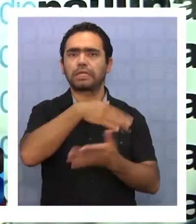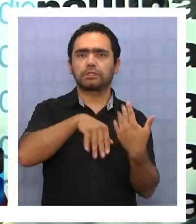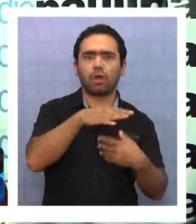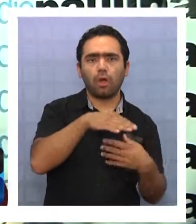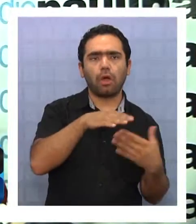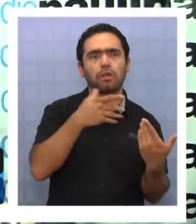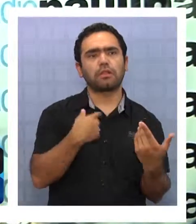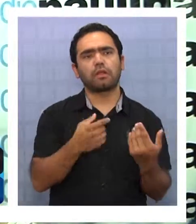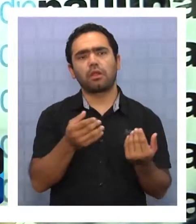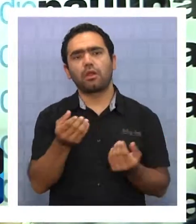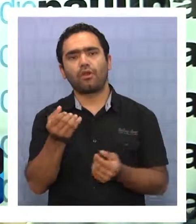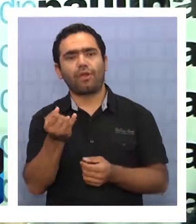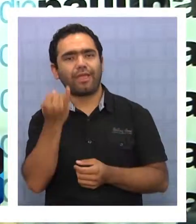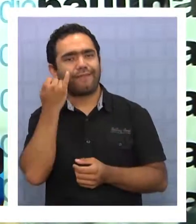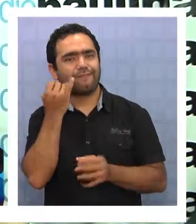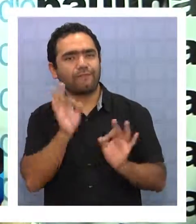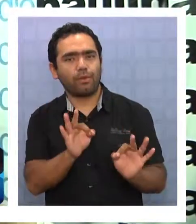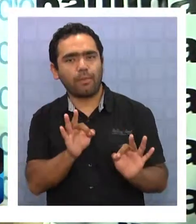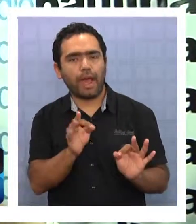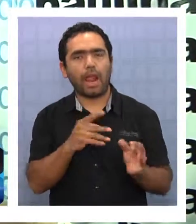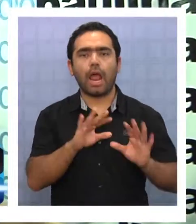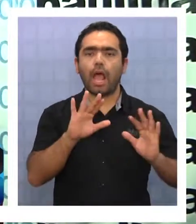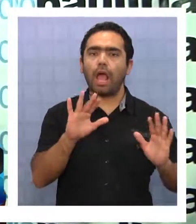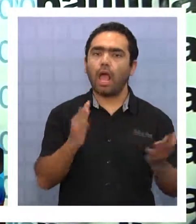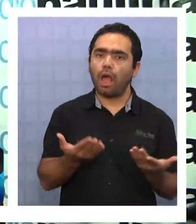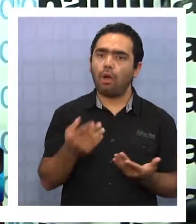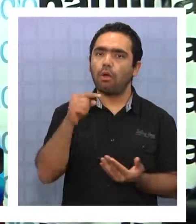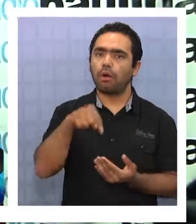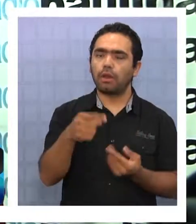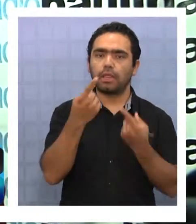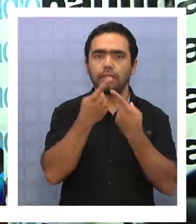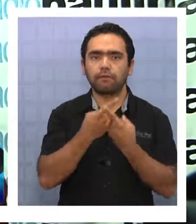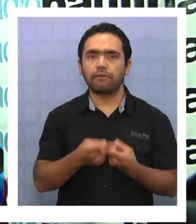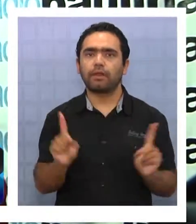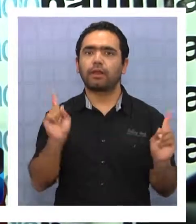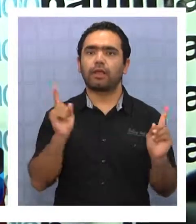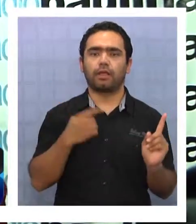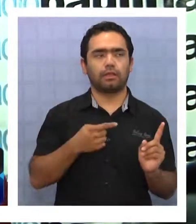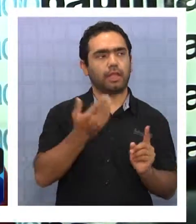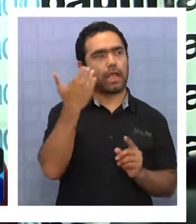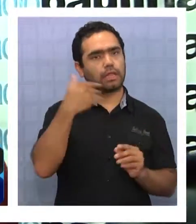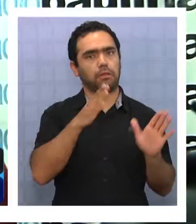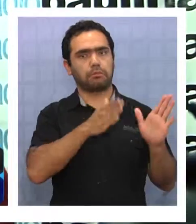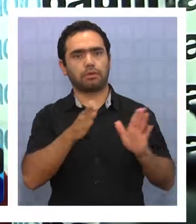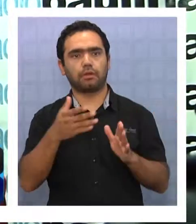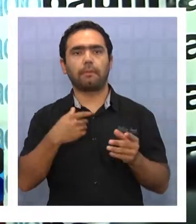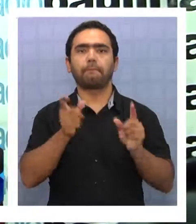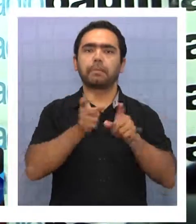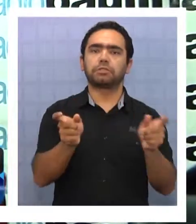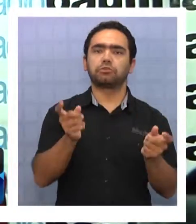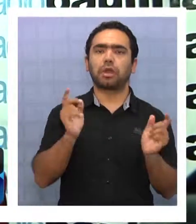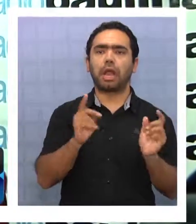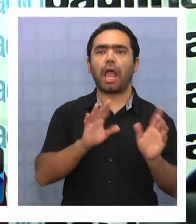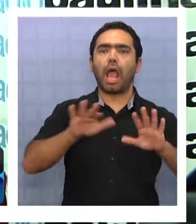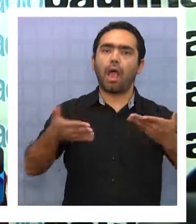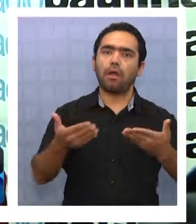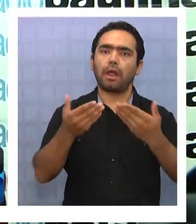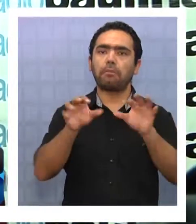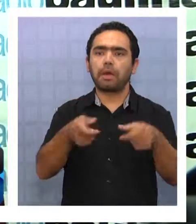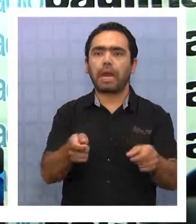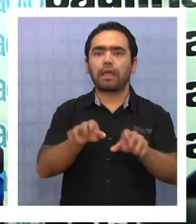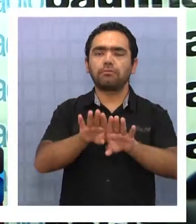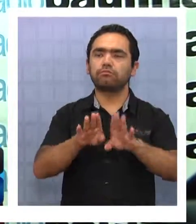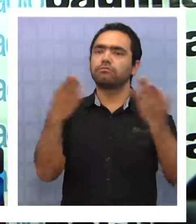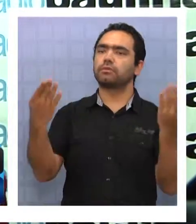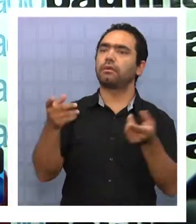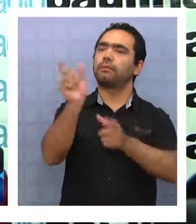No se podía entrar a los locutorios, hoy la gente llega, pasa, abre la puerta, entra, conversa, nos podemos tomar un café. El locutor ya no